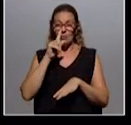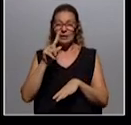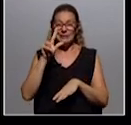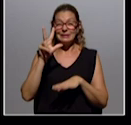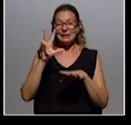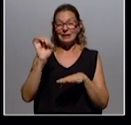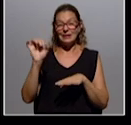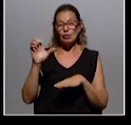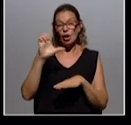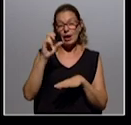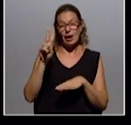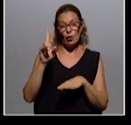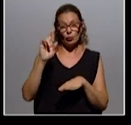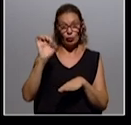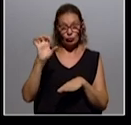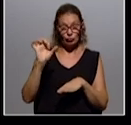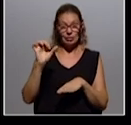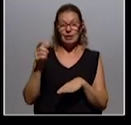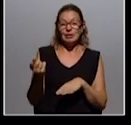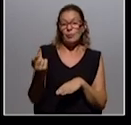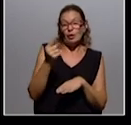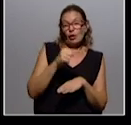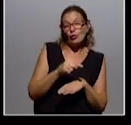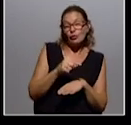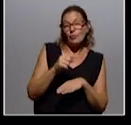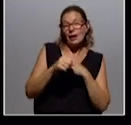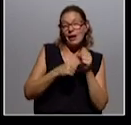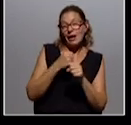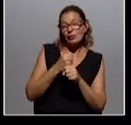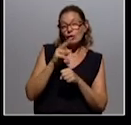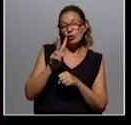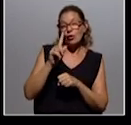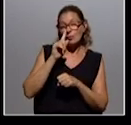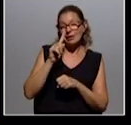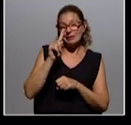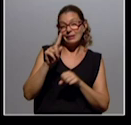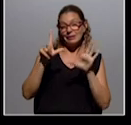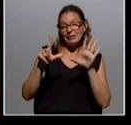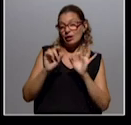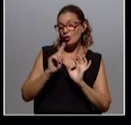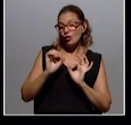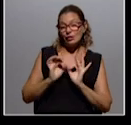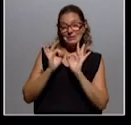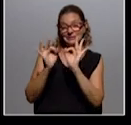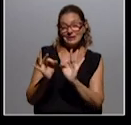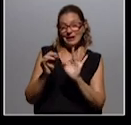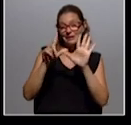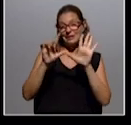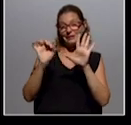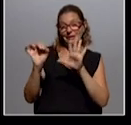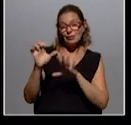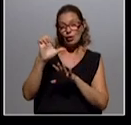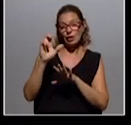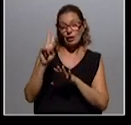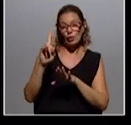euros, mientras que los datos de Corea del Norte para 2017 arrojarían que no llegan a 700 euros. Es decir, Pilar, hay